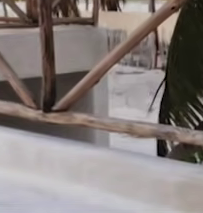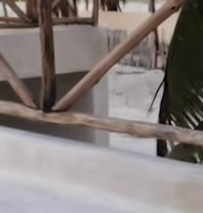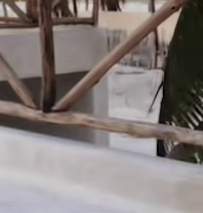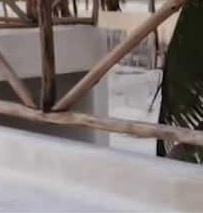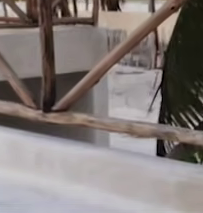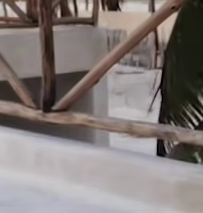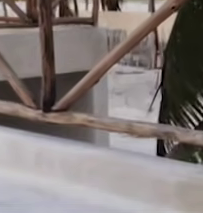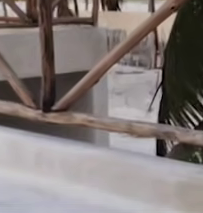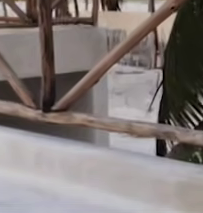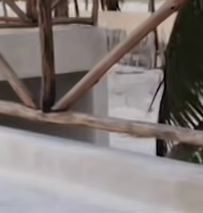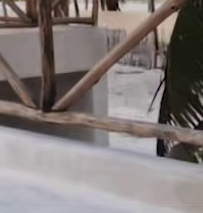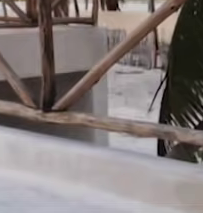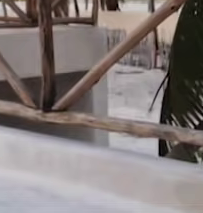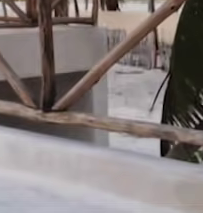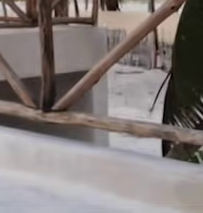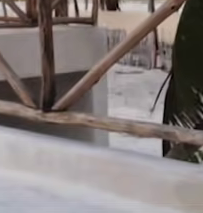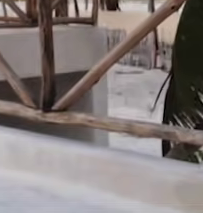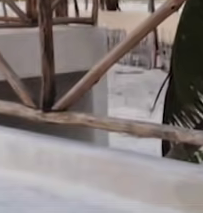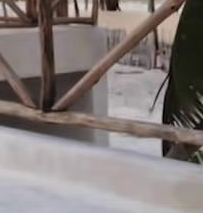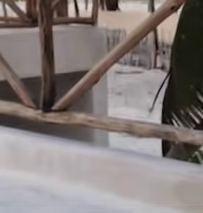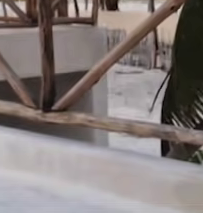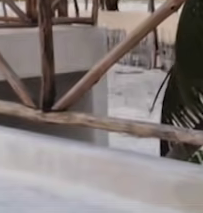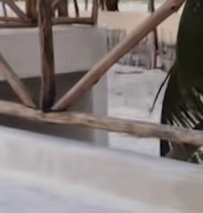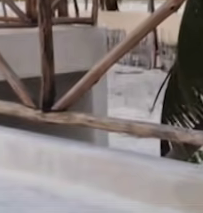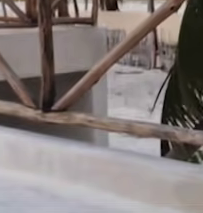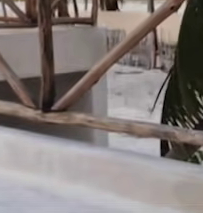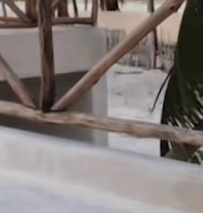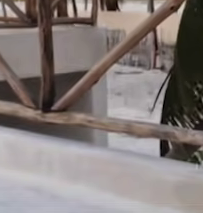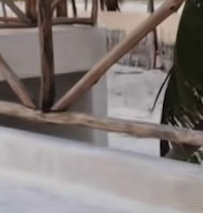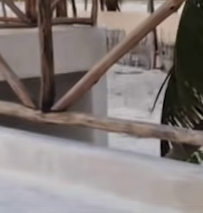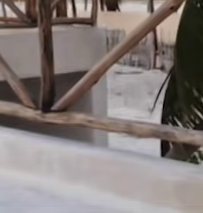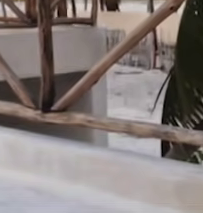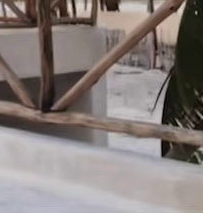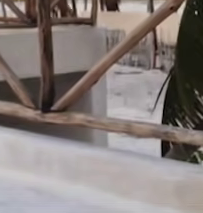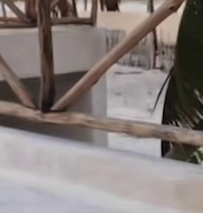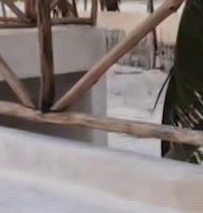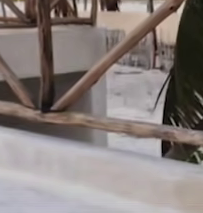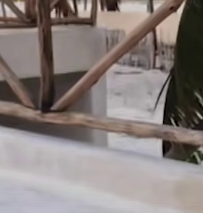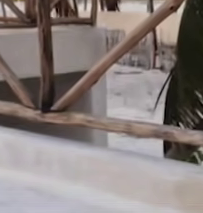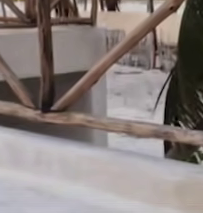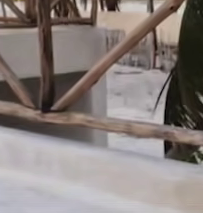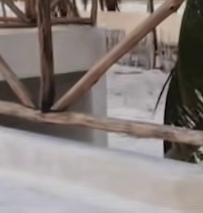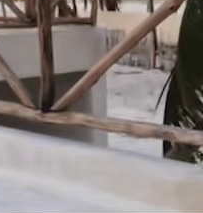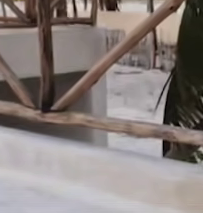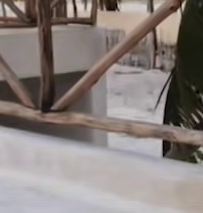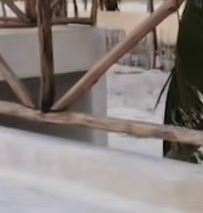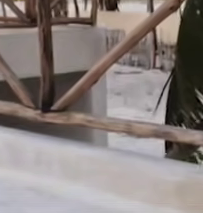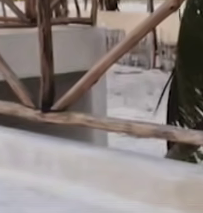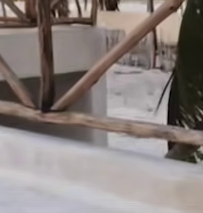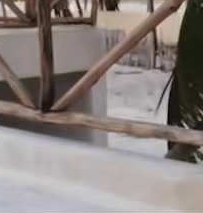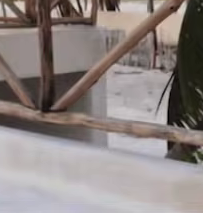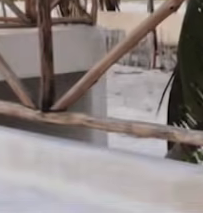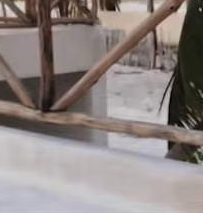dos, tres, uno, dos, tres. Venga, amigos.